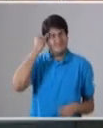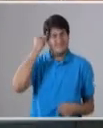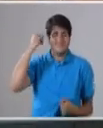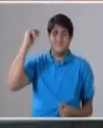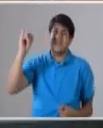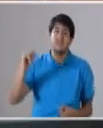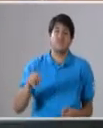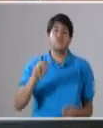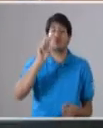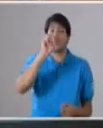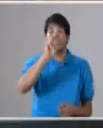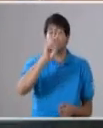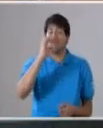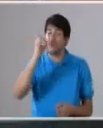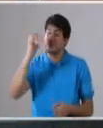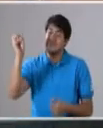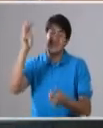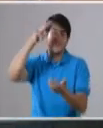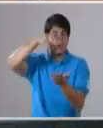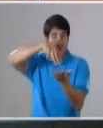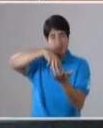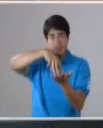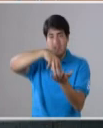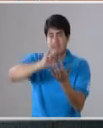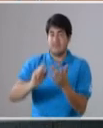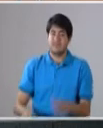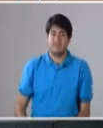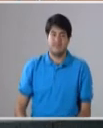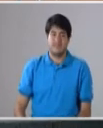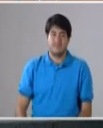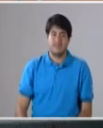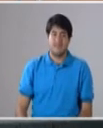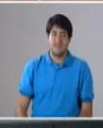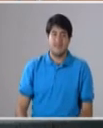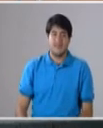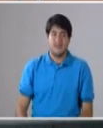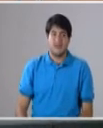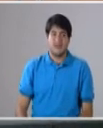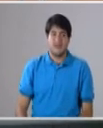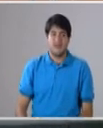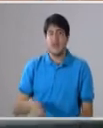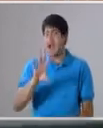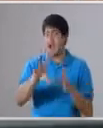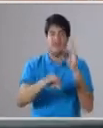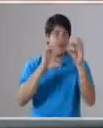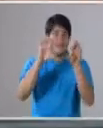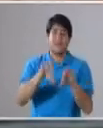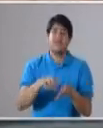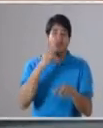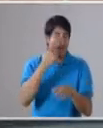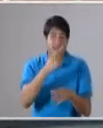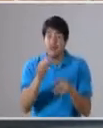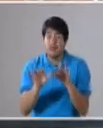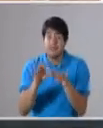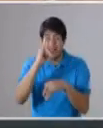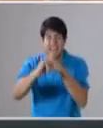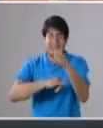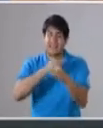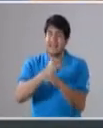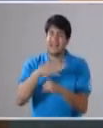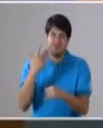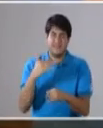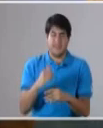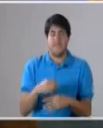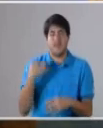Pongámosle que fueron 200 mil. ¿No tienen alguien el dato por ahí que en internet busquen para no hablar lo que no es? Y